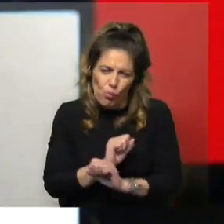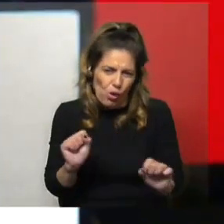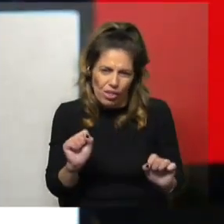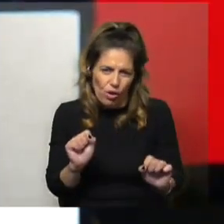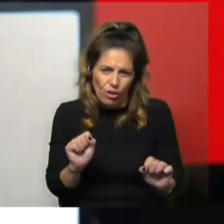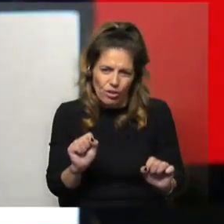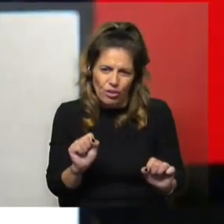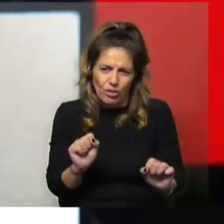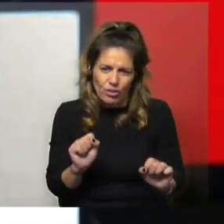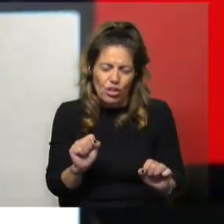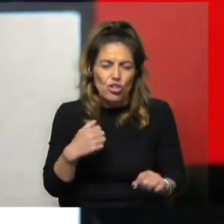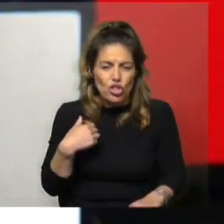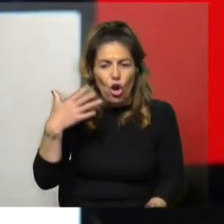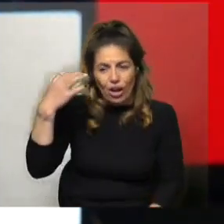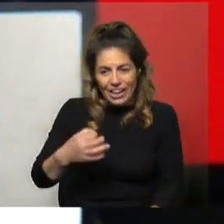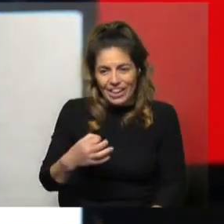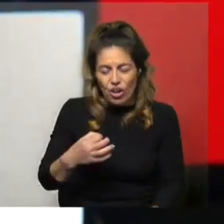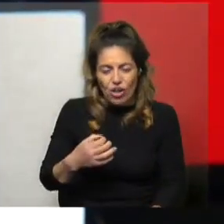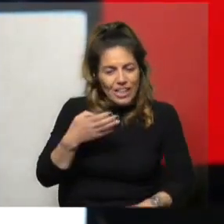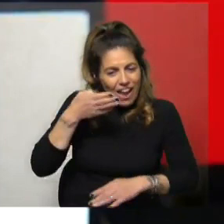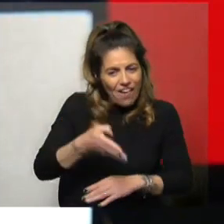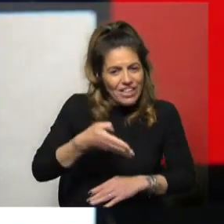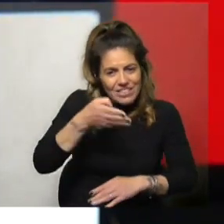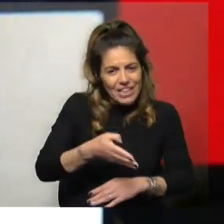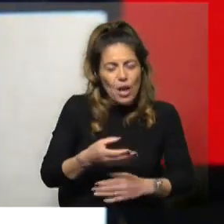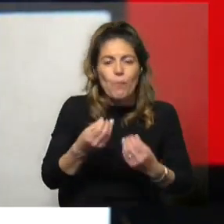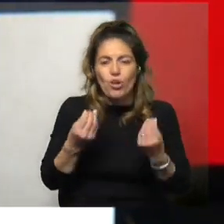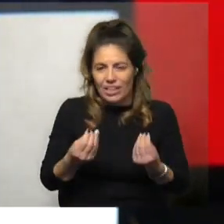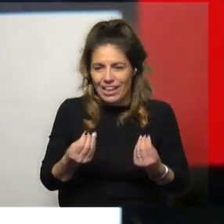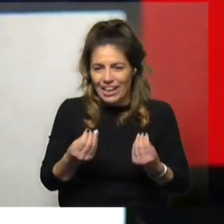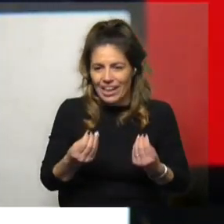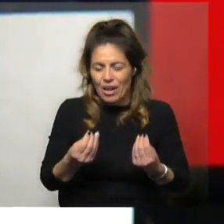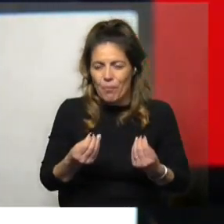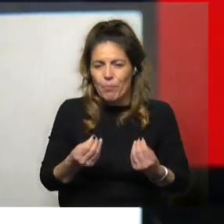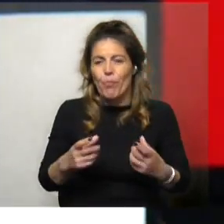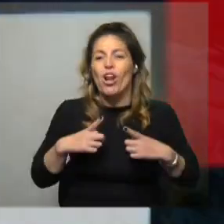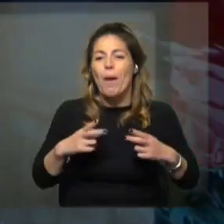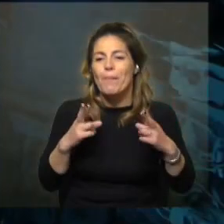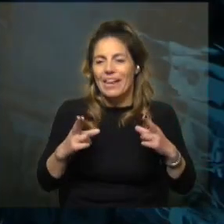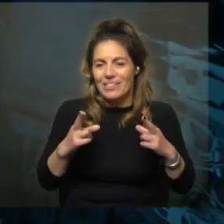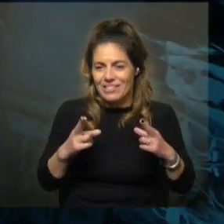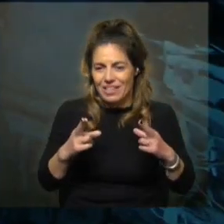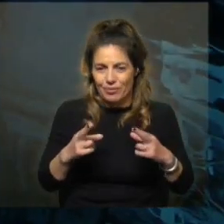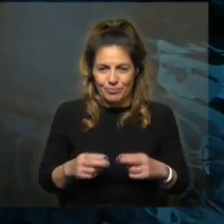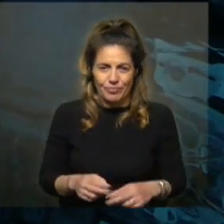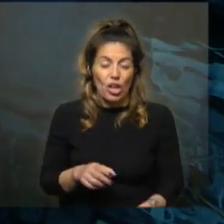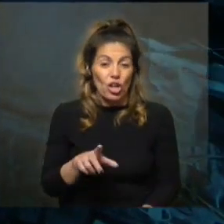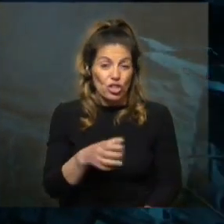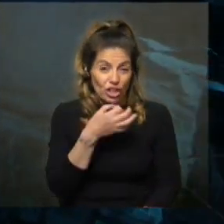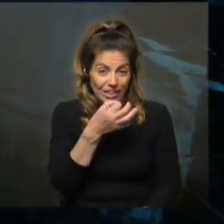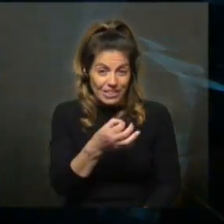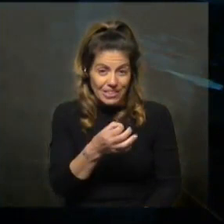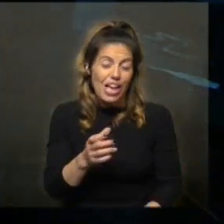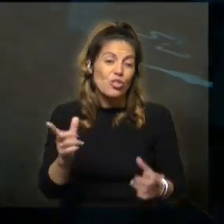Este creo que que abracé la militancia con la esperanza eh yo te decía bueno es una